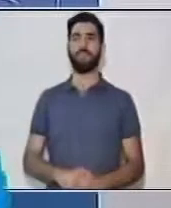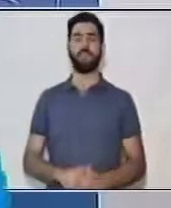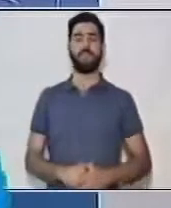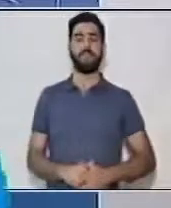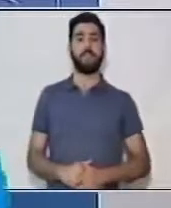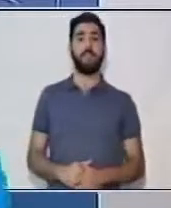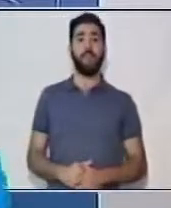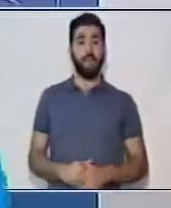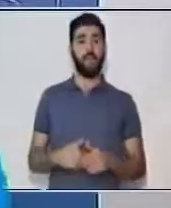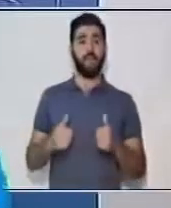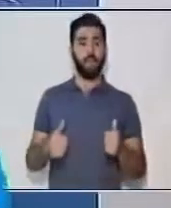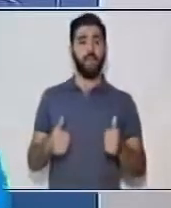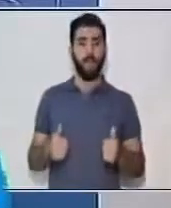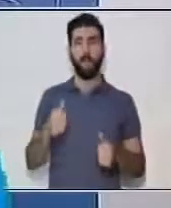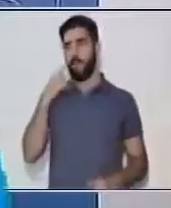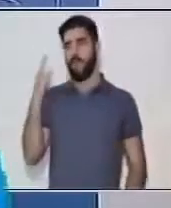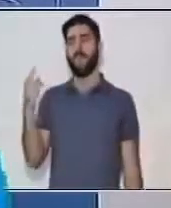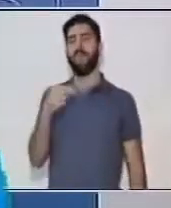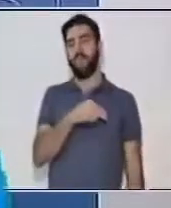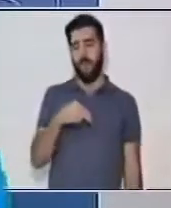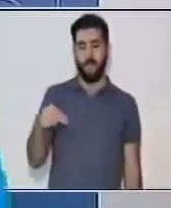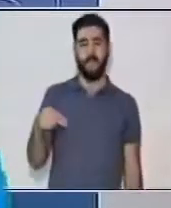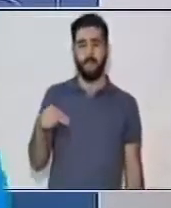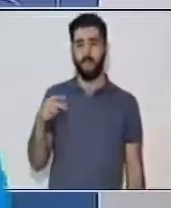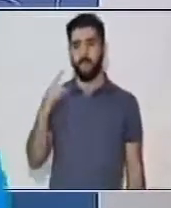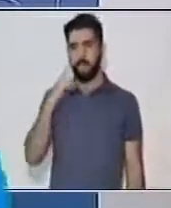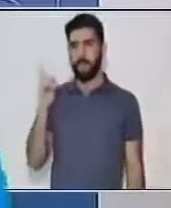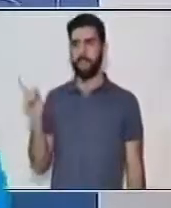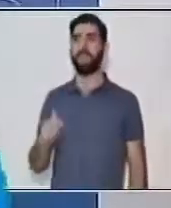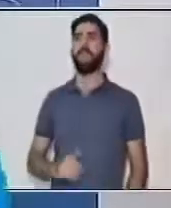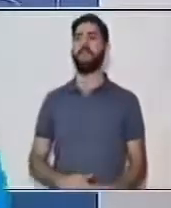un sustantivo propio.